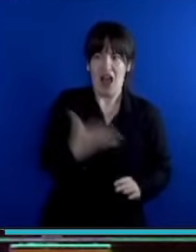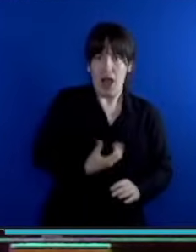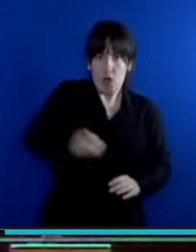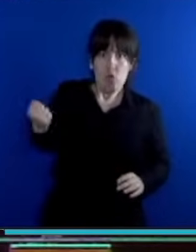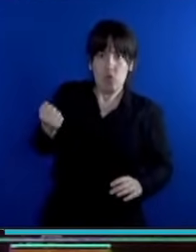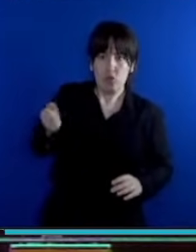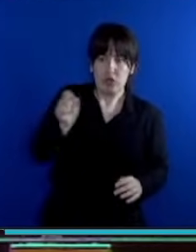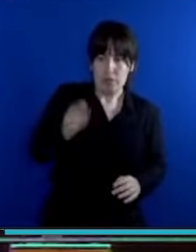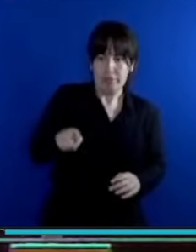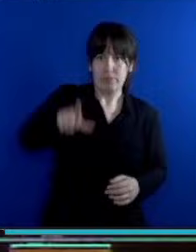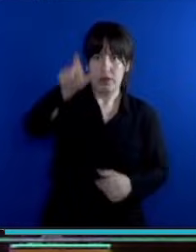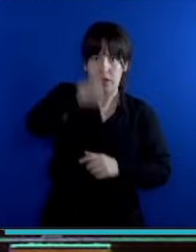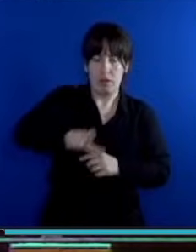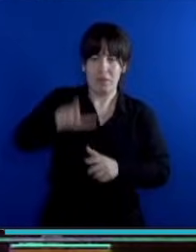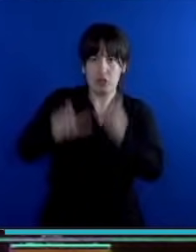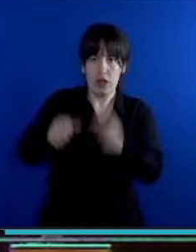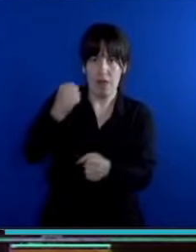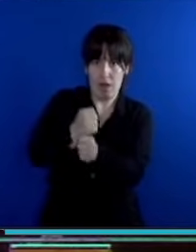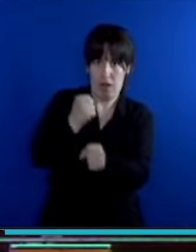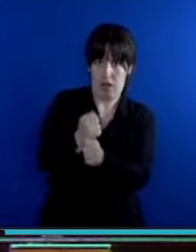la clase trabajadora.